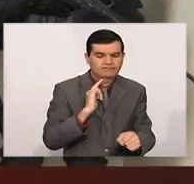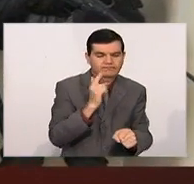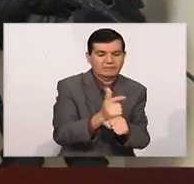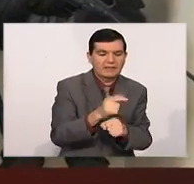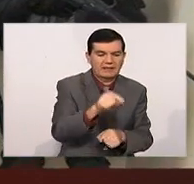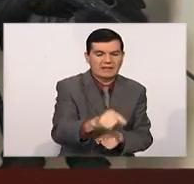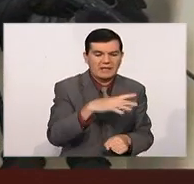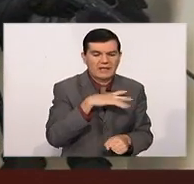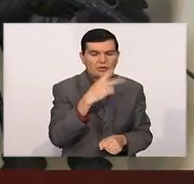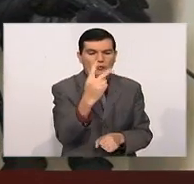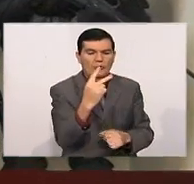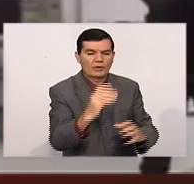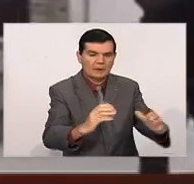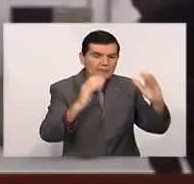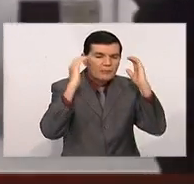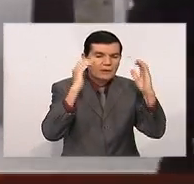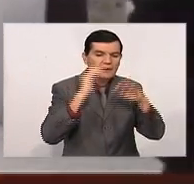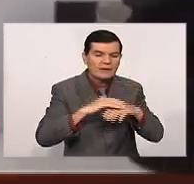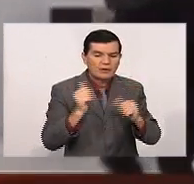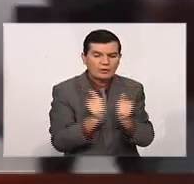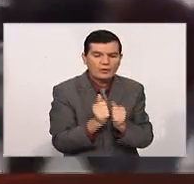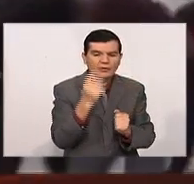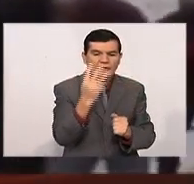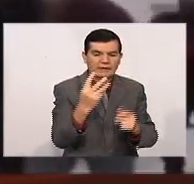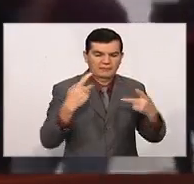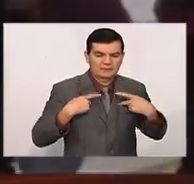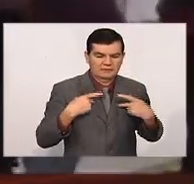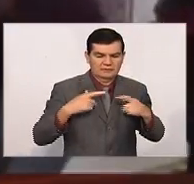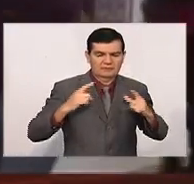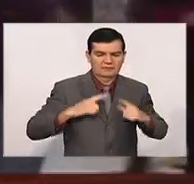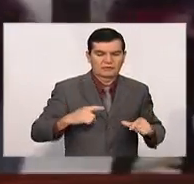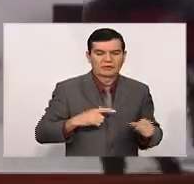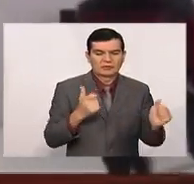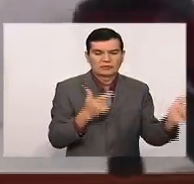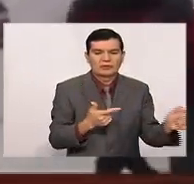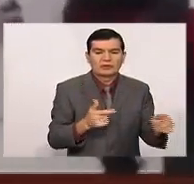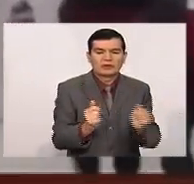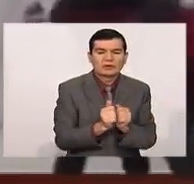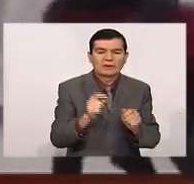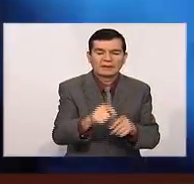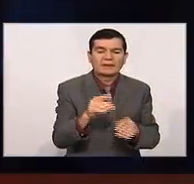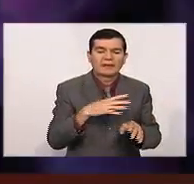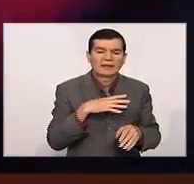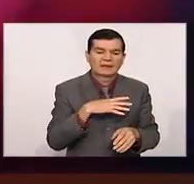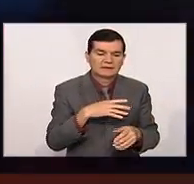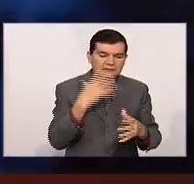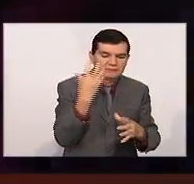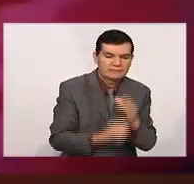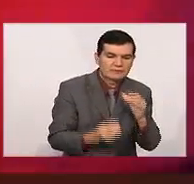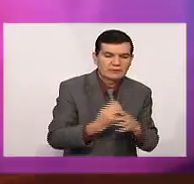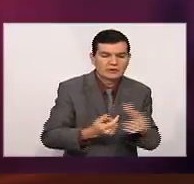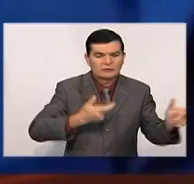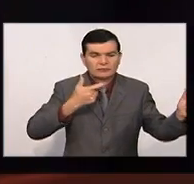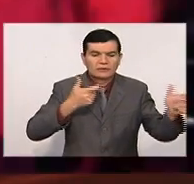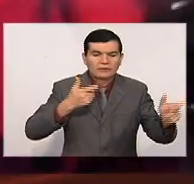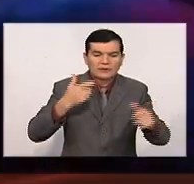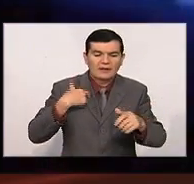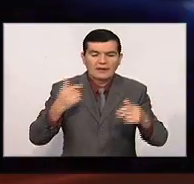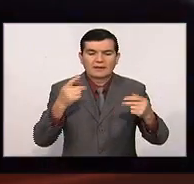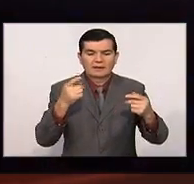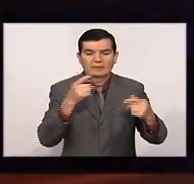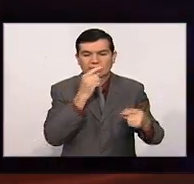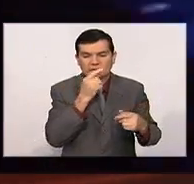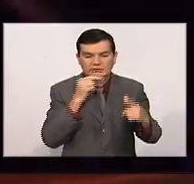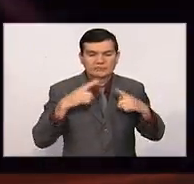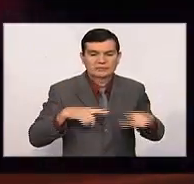identificaron 2 camionetas estacionadas con 3 civiles armados quienes intentaron huir amagando con las armas a los